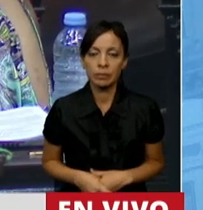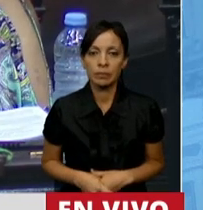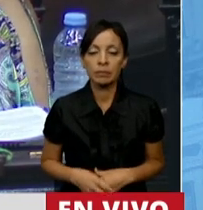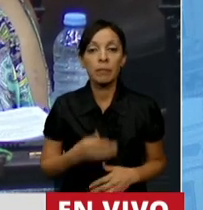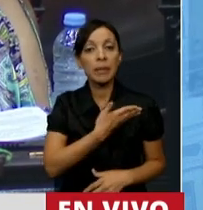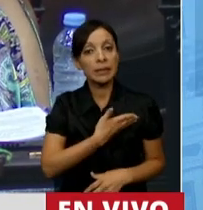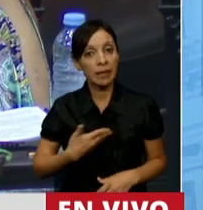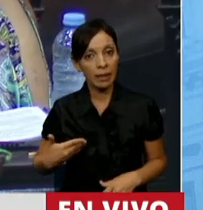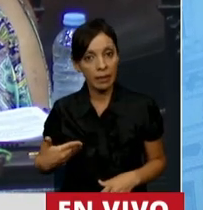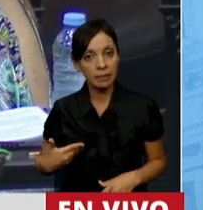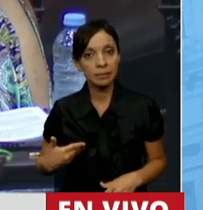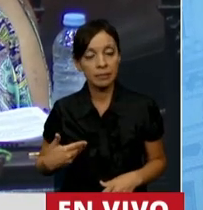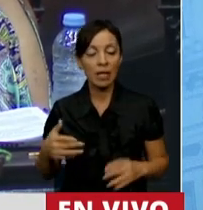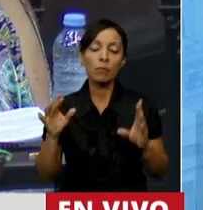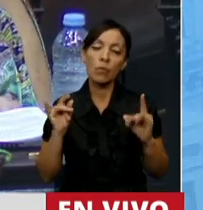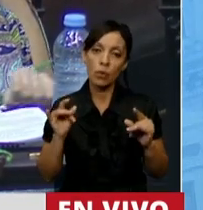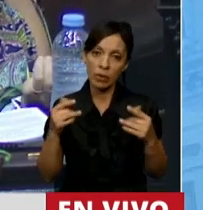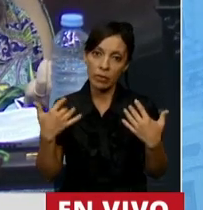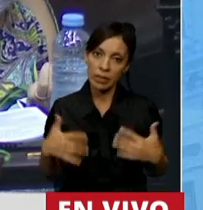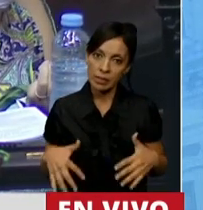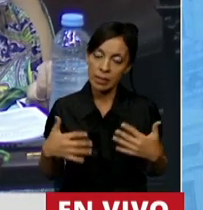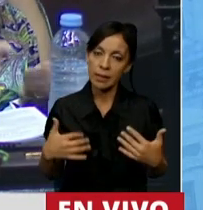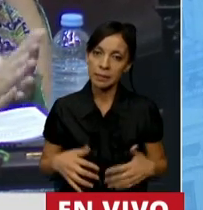Señor presidente, es muy difícil